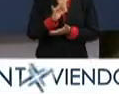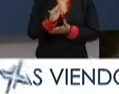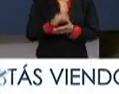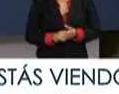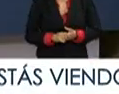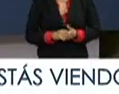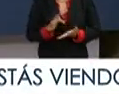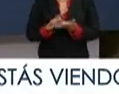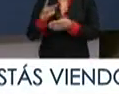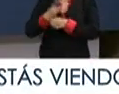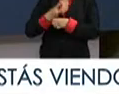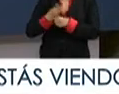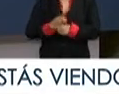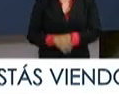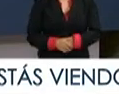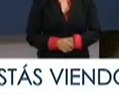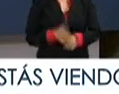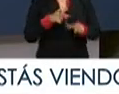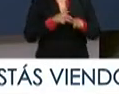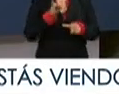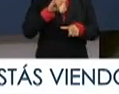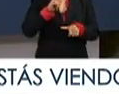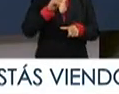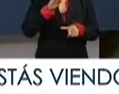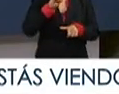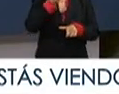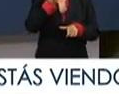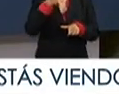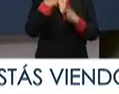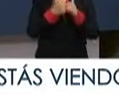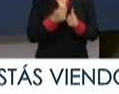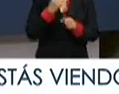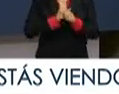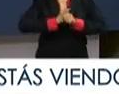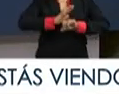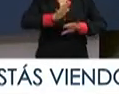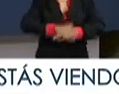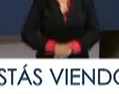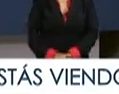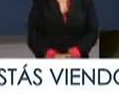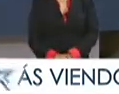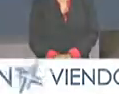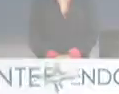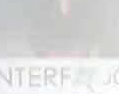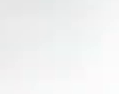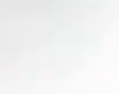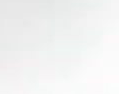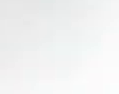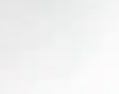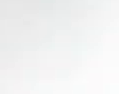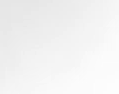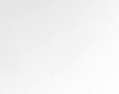gracias. Gracias por la invitación. Seguimos en Interfaz, no se vayan, tenemos más información.